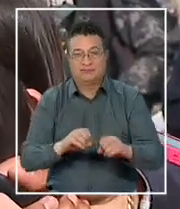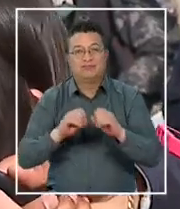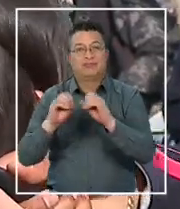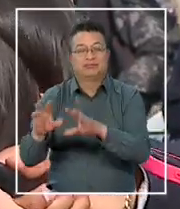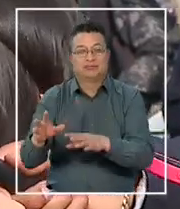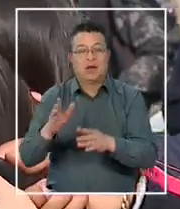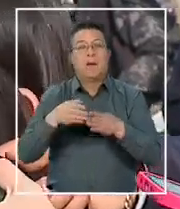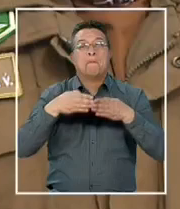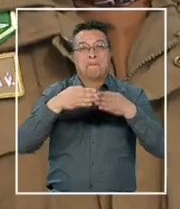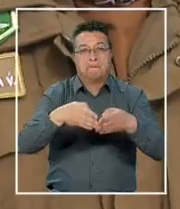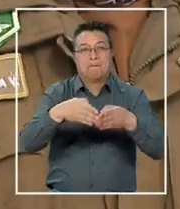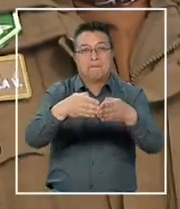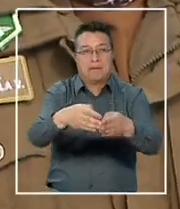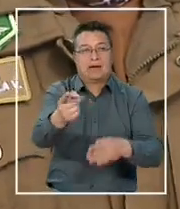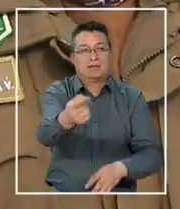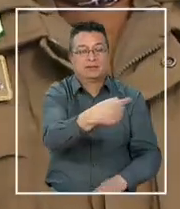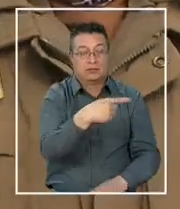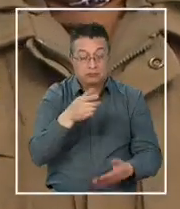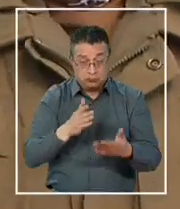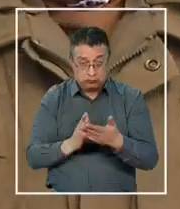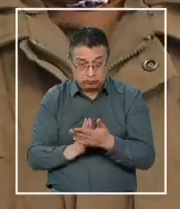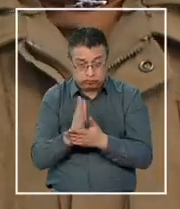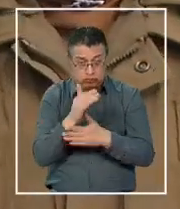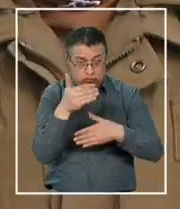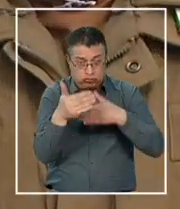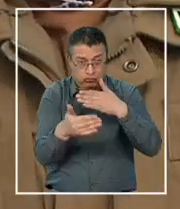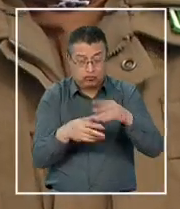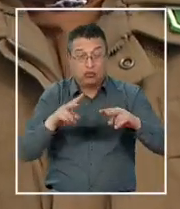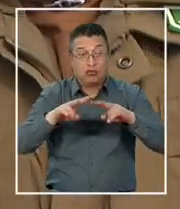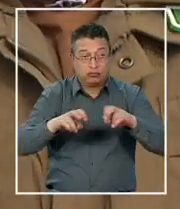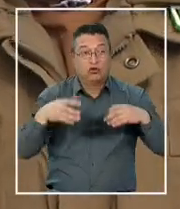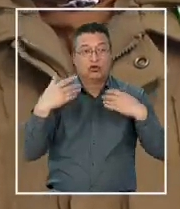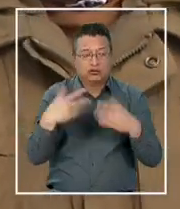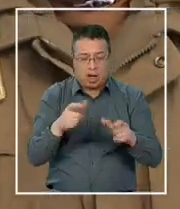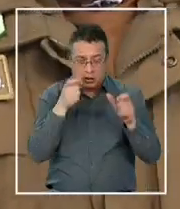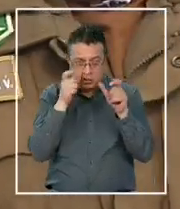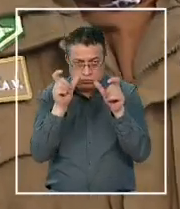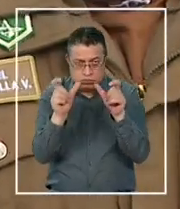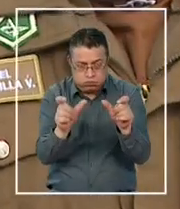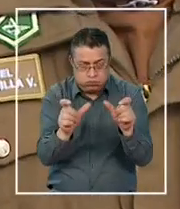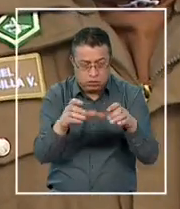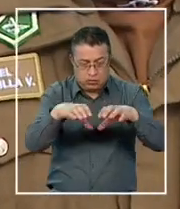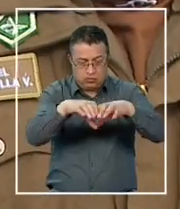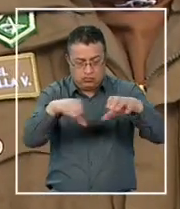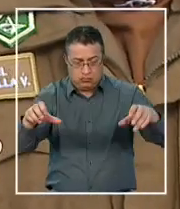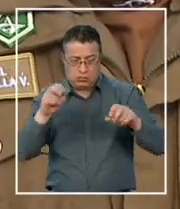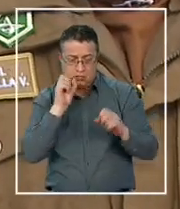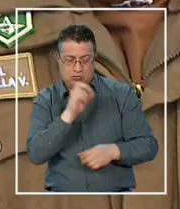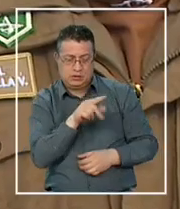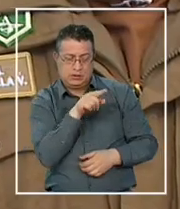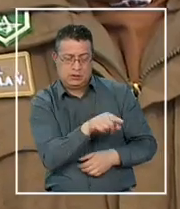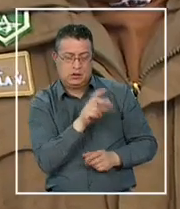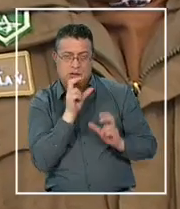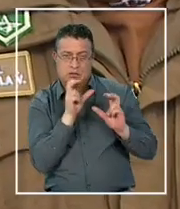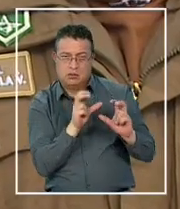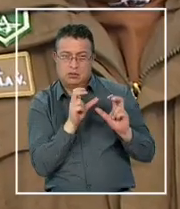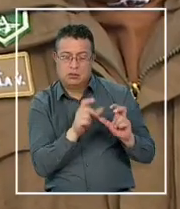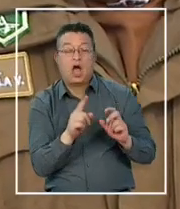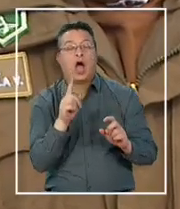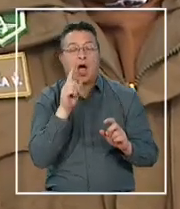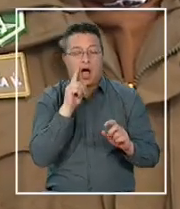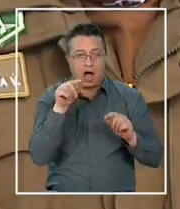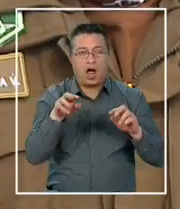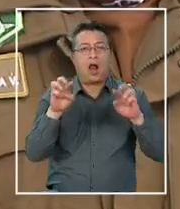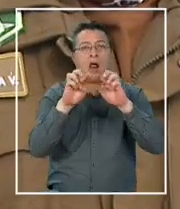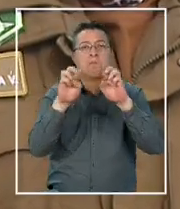de la droga por vía marítima se tuvo desde el inicio del proceso investigativo una vigilancia desde el contenedor hay plataformas que nos